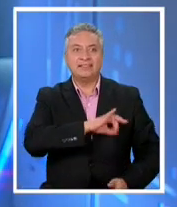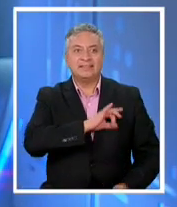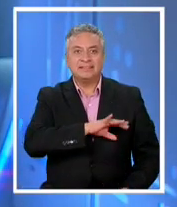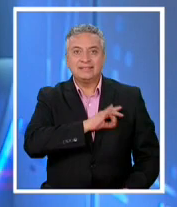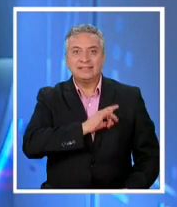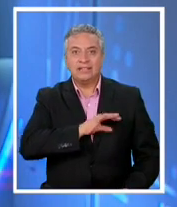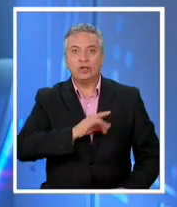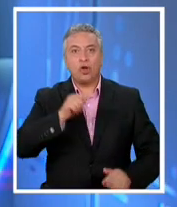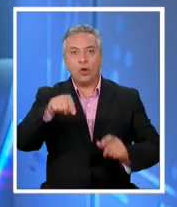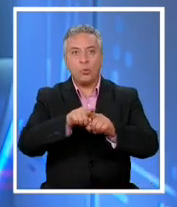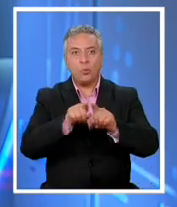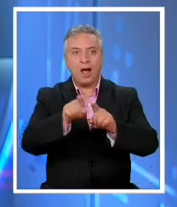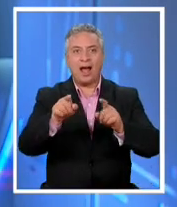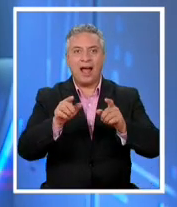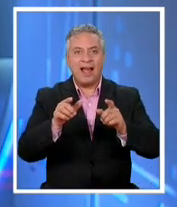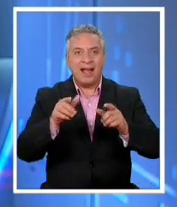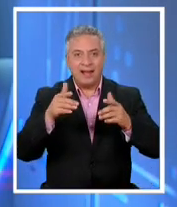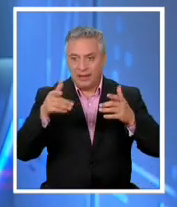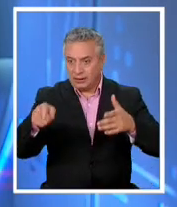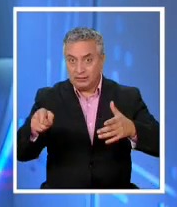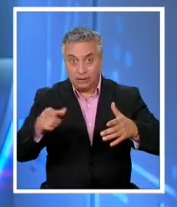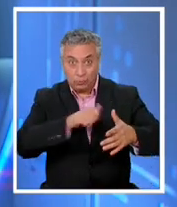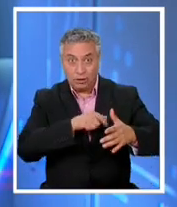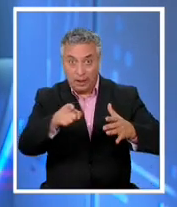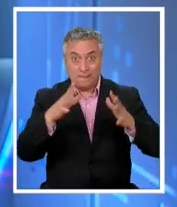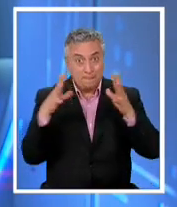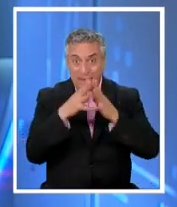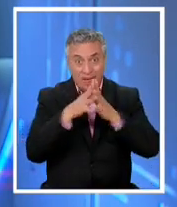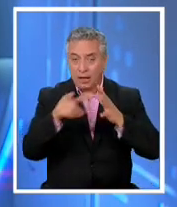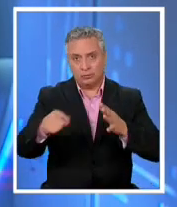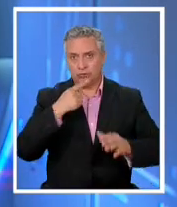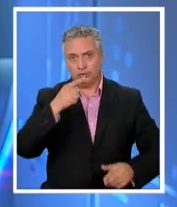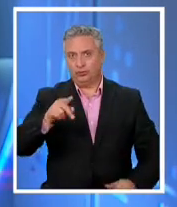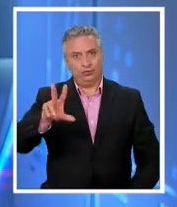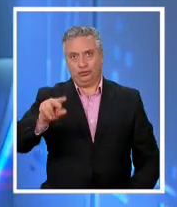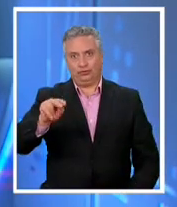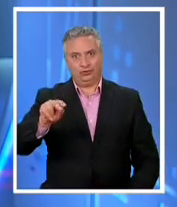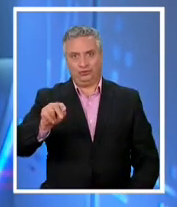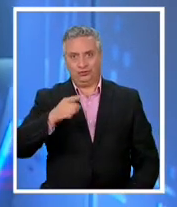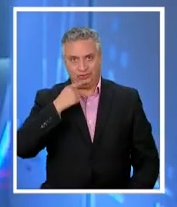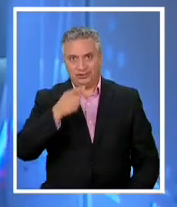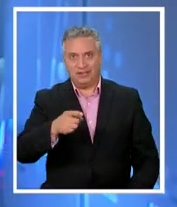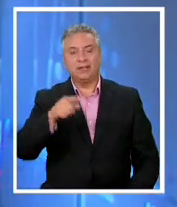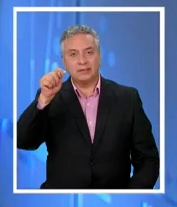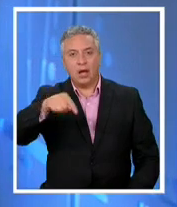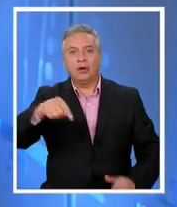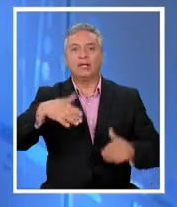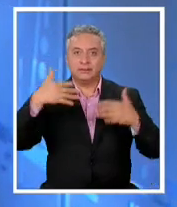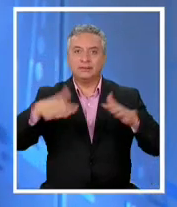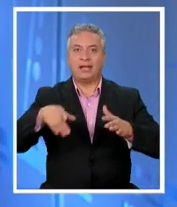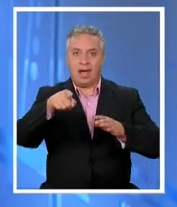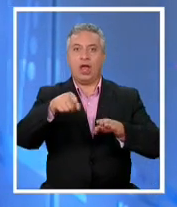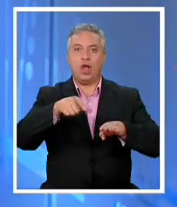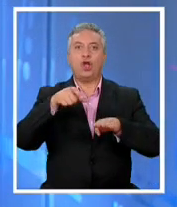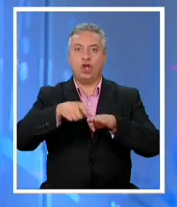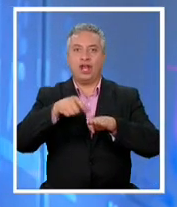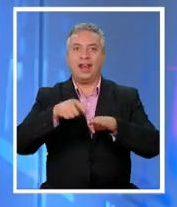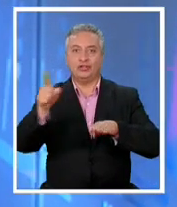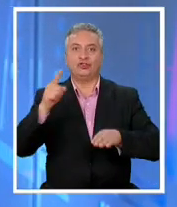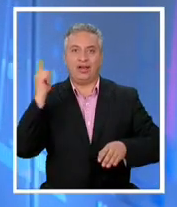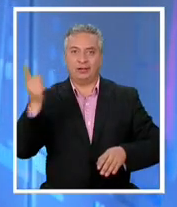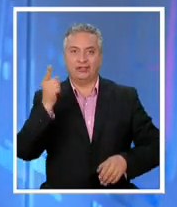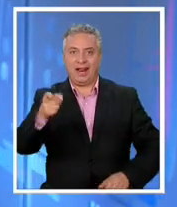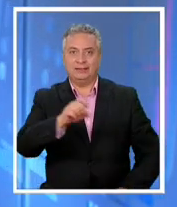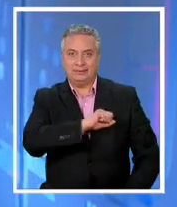no militarizadas, una propuesta que ya es parte del borrador, como nos cuenta Valentina Reyes, que está en la sede del Congreso Nacional ahí en